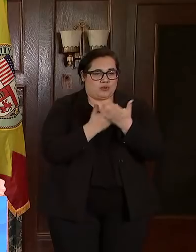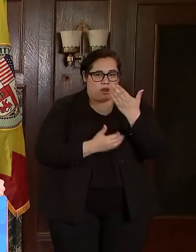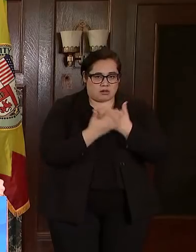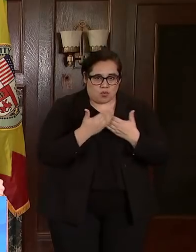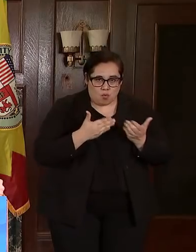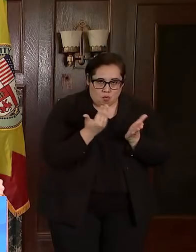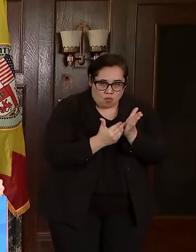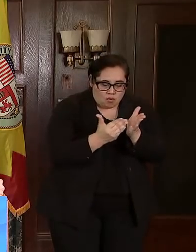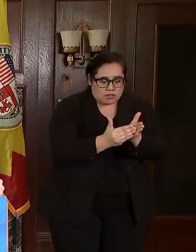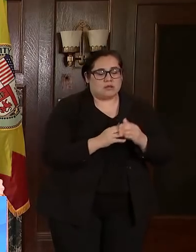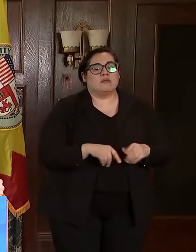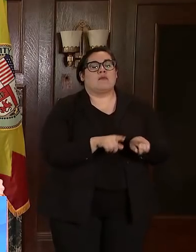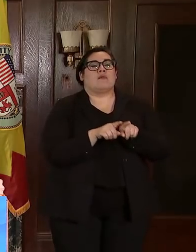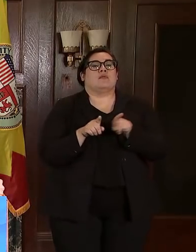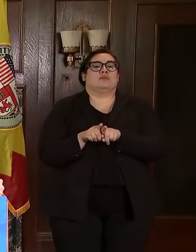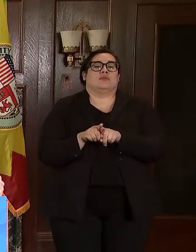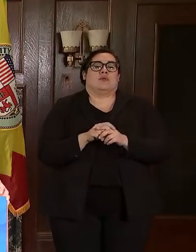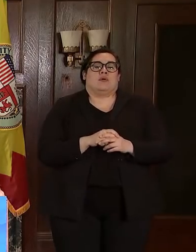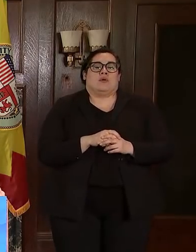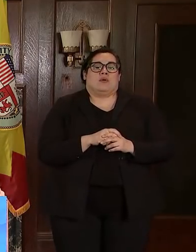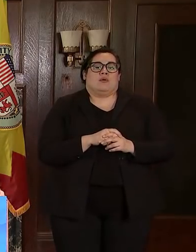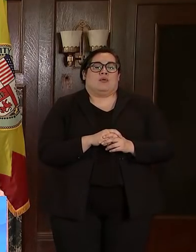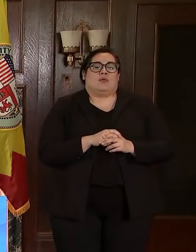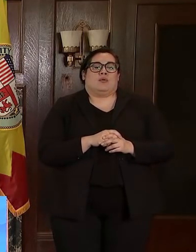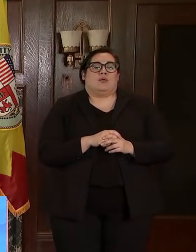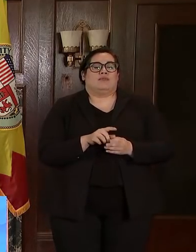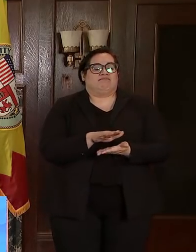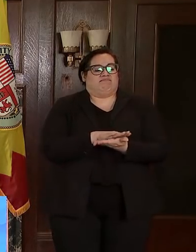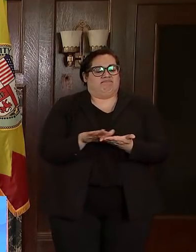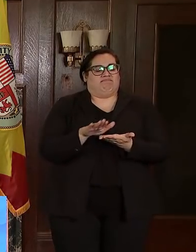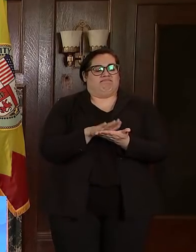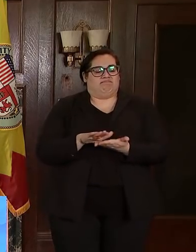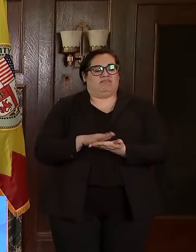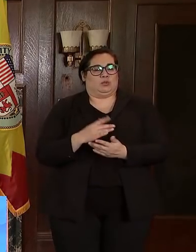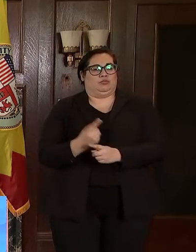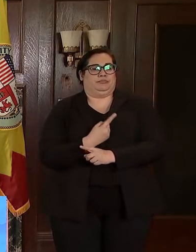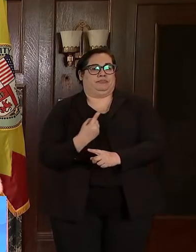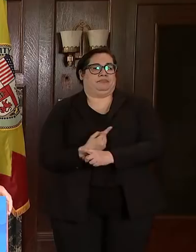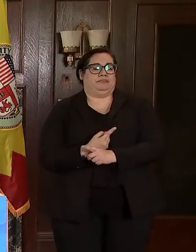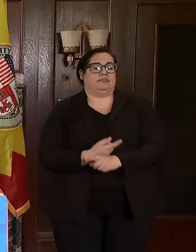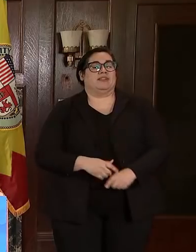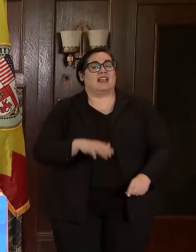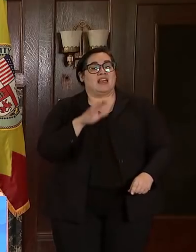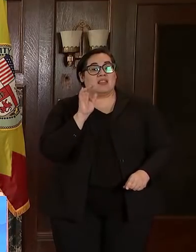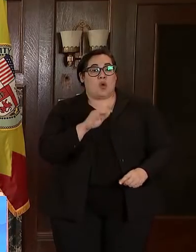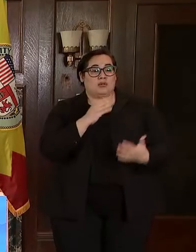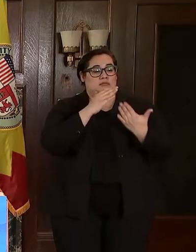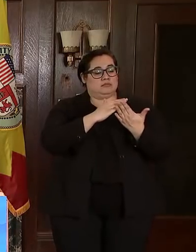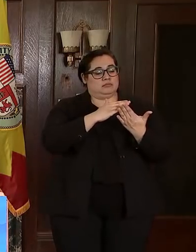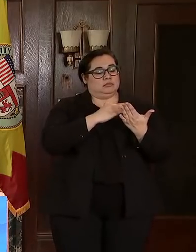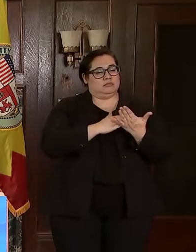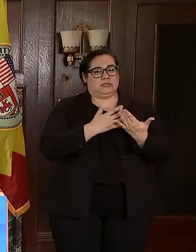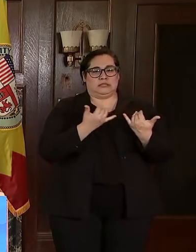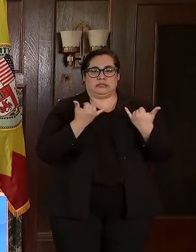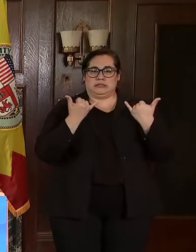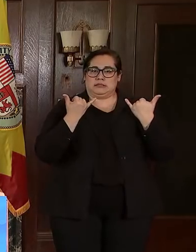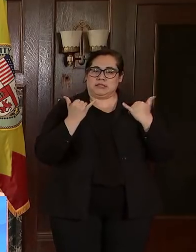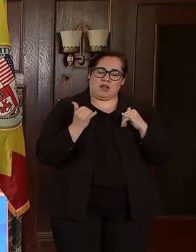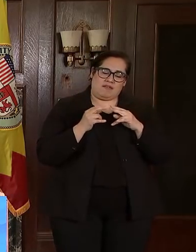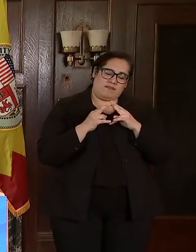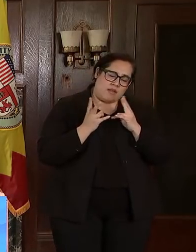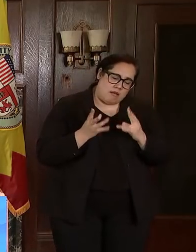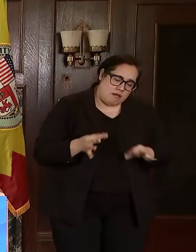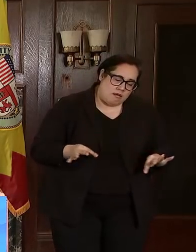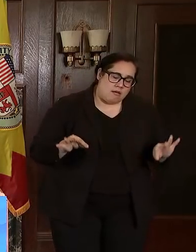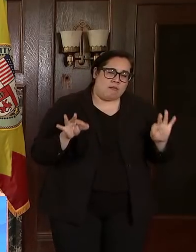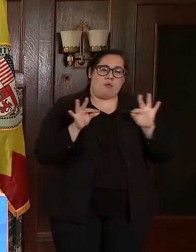manos y la higiene adecuada. Estas medidas siguen siendo más